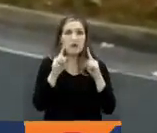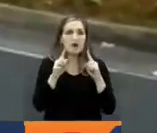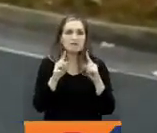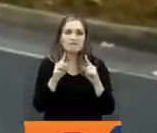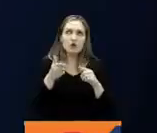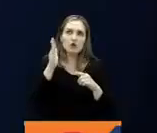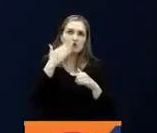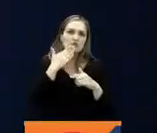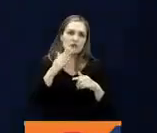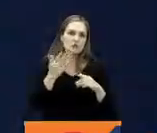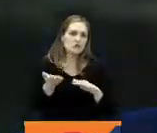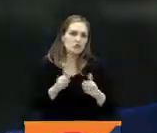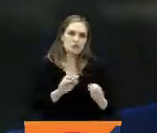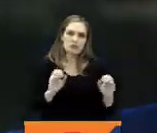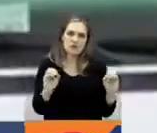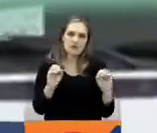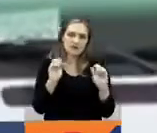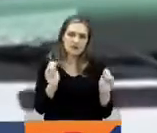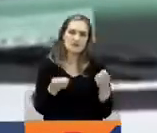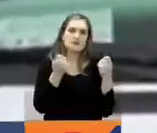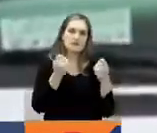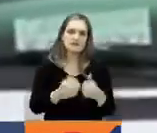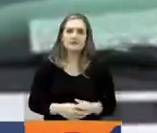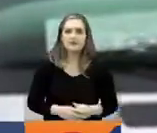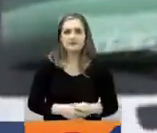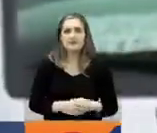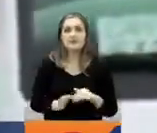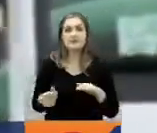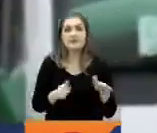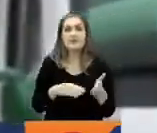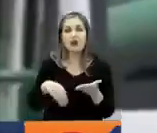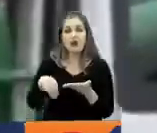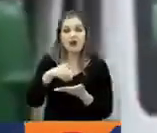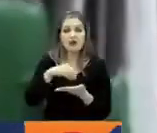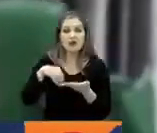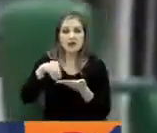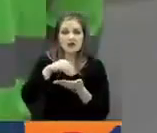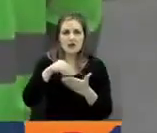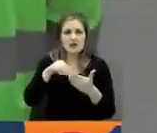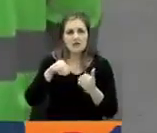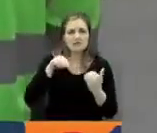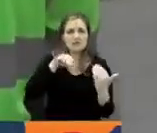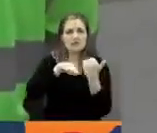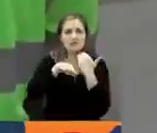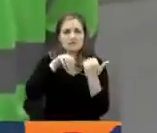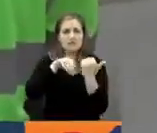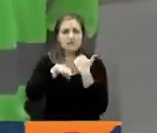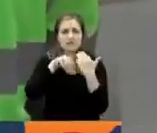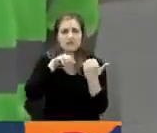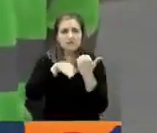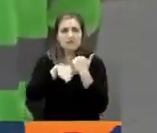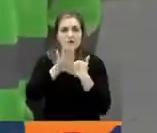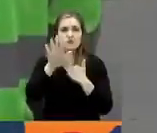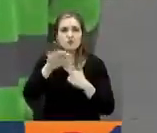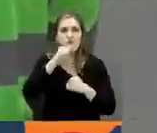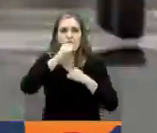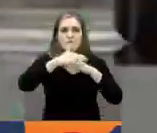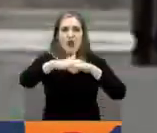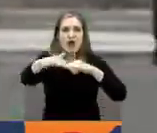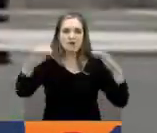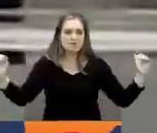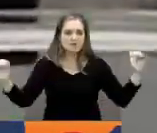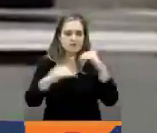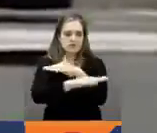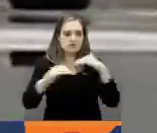ninguna persona fallecida. En el Atlántico, una de las vías más transitadas fue la autopista al mar. Se movilizaron más